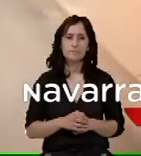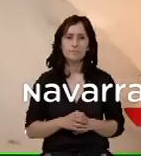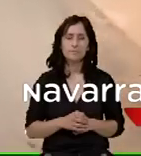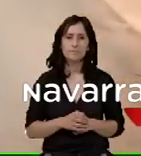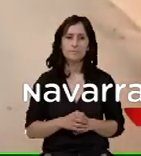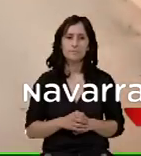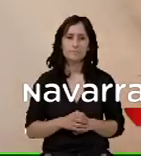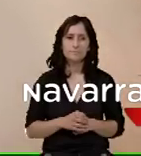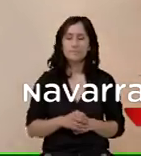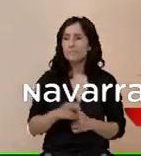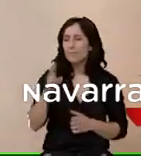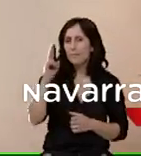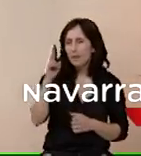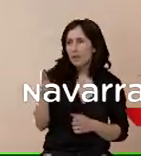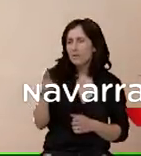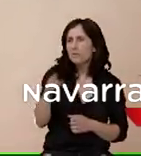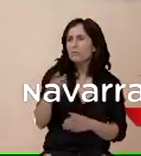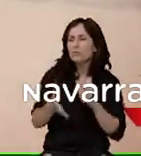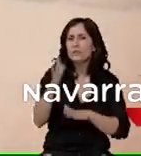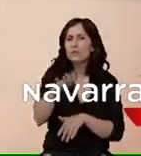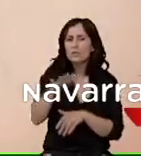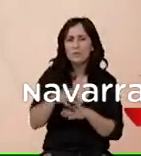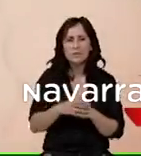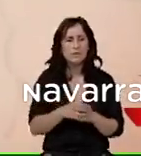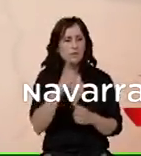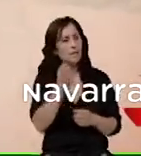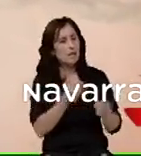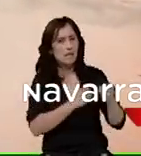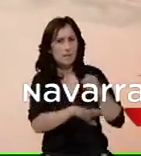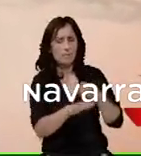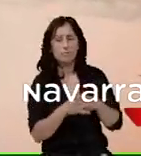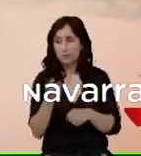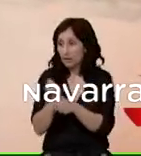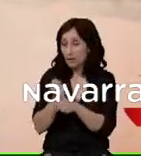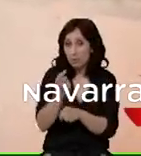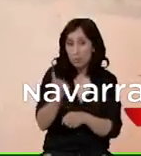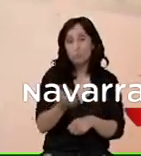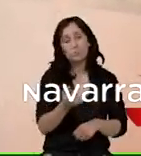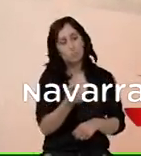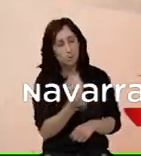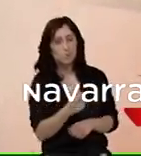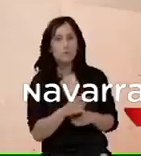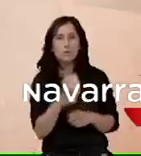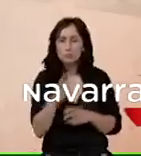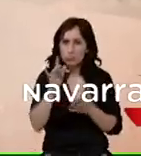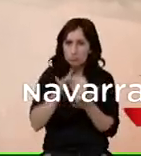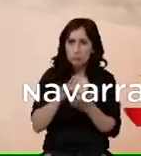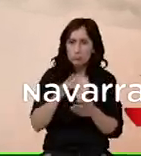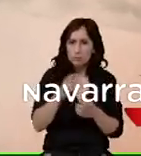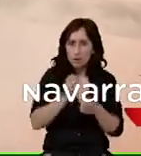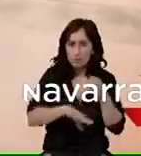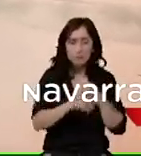Muy buenas. Muy buenas. ¿A dónde vas? Al campo. ¿A trabajar un poco? Un poco, poco. ¿Qué, eres agricultor? No,